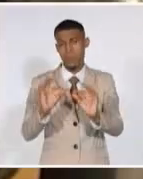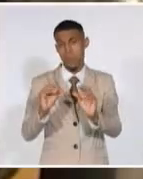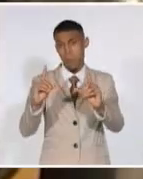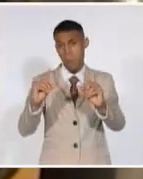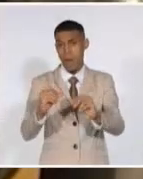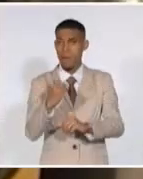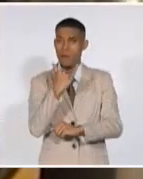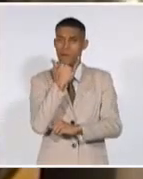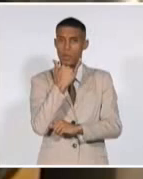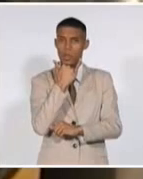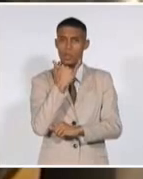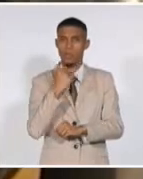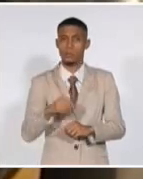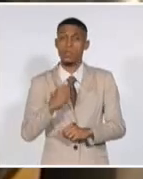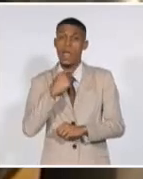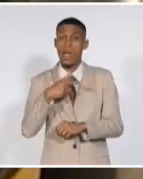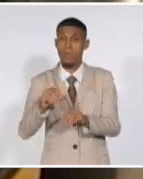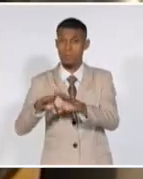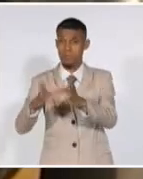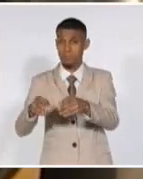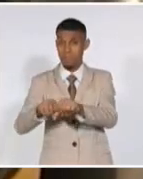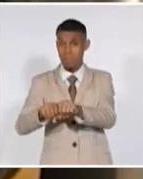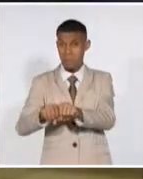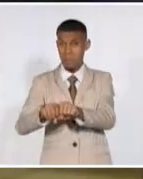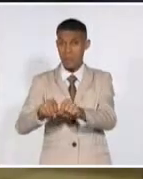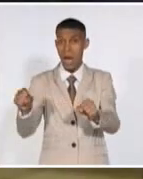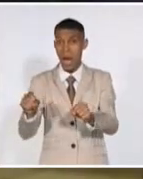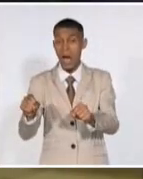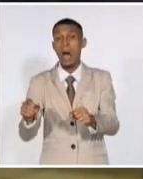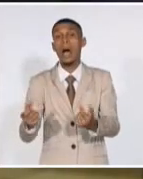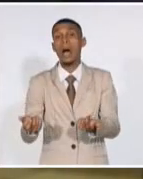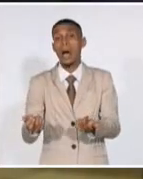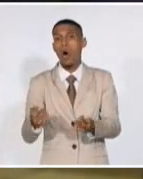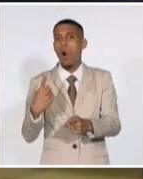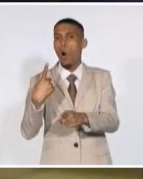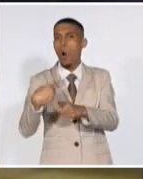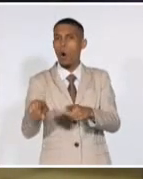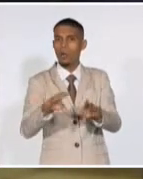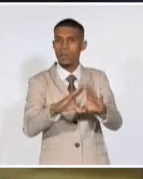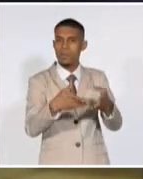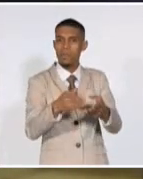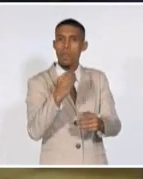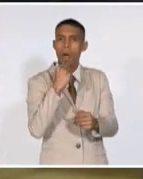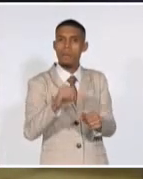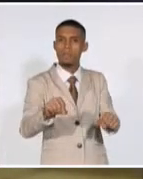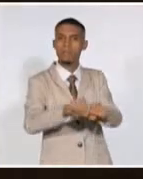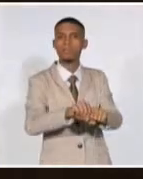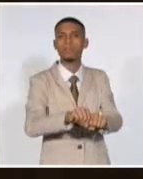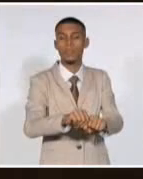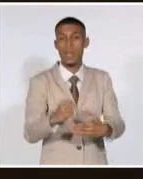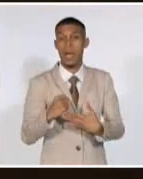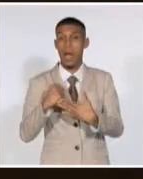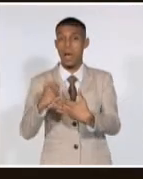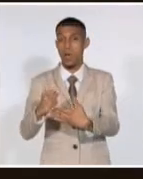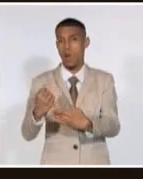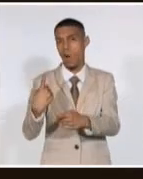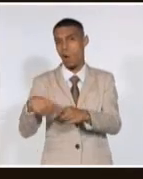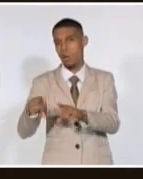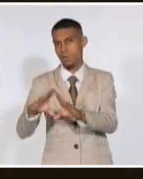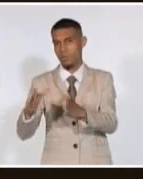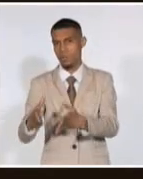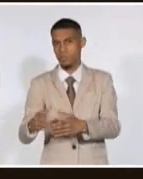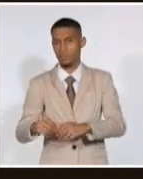que cuando salen imprevistas cuando salen de manera imprevista las unidades la avería puede demorar más tiempo que si la sacamos y atacamos el problema que tenemos